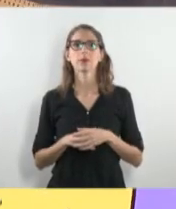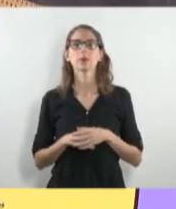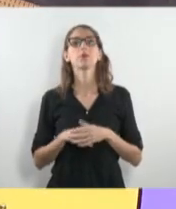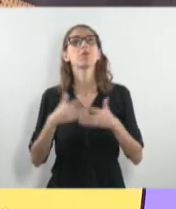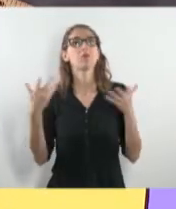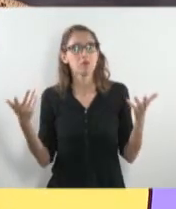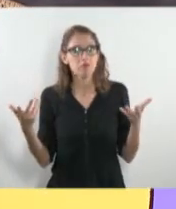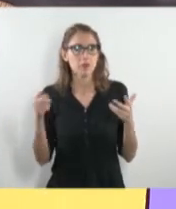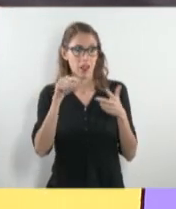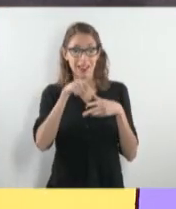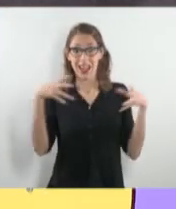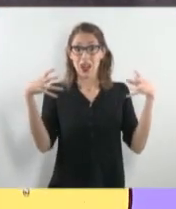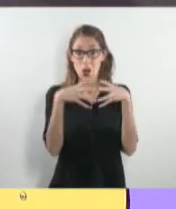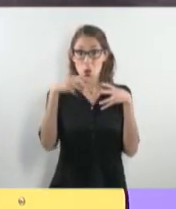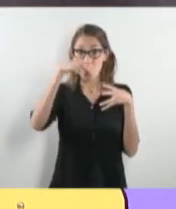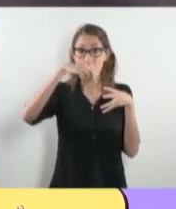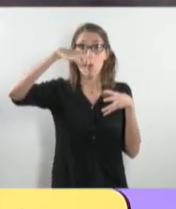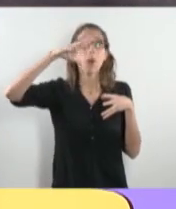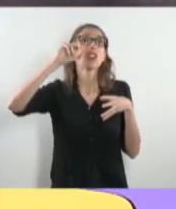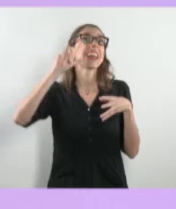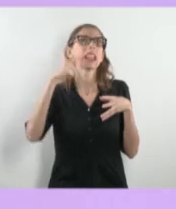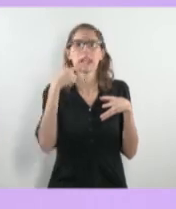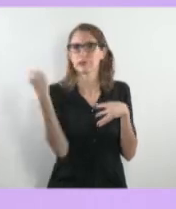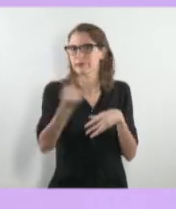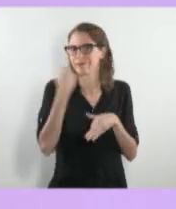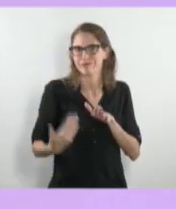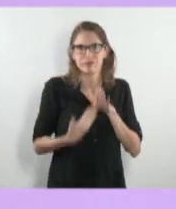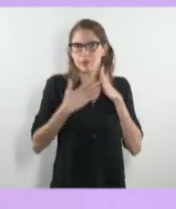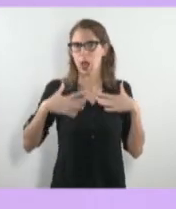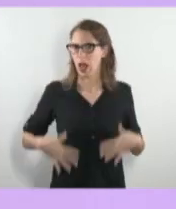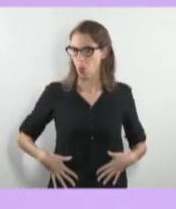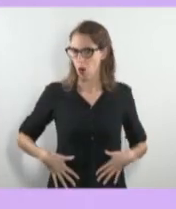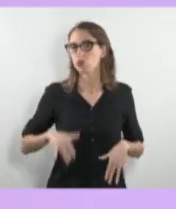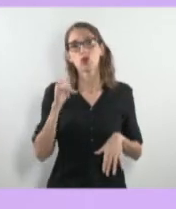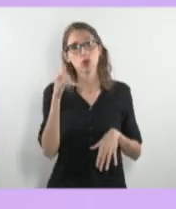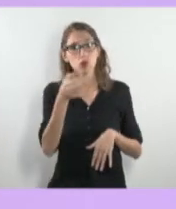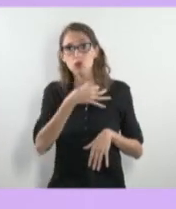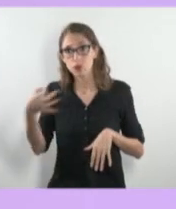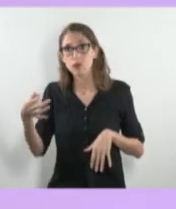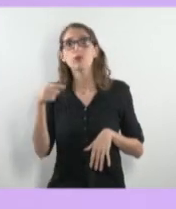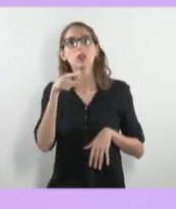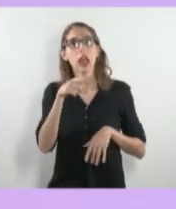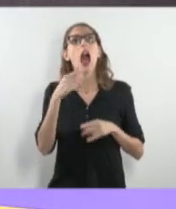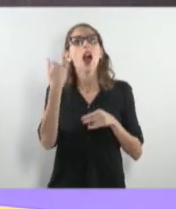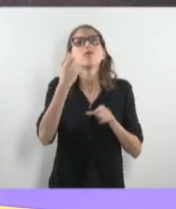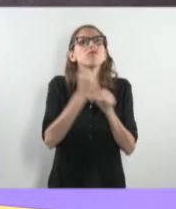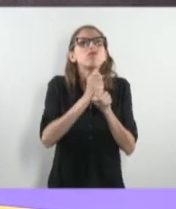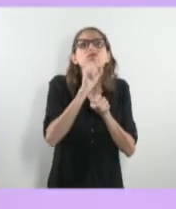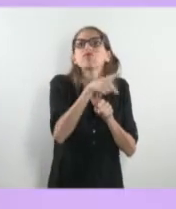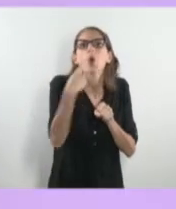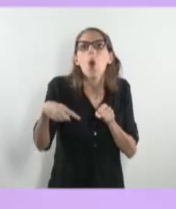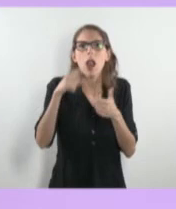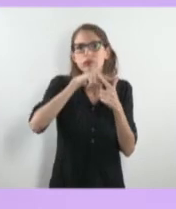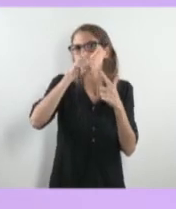Evidentemente, las proteínas cumplen funciones fundamentales en nuestro organismo. Sí, fundamentales y muchas funciones. O sea, va a